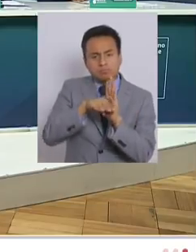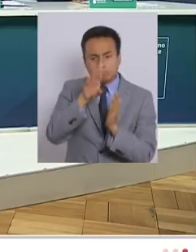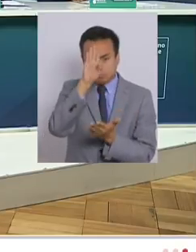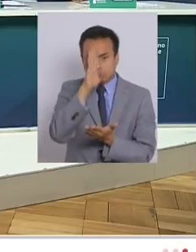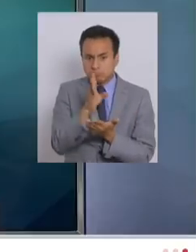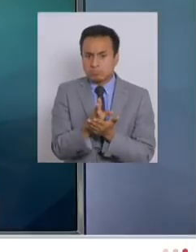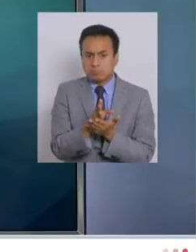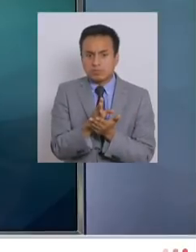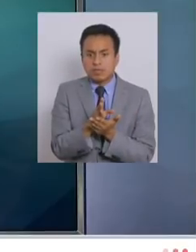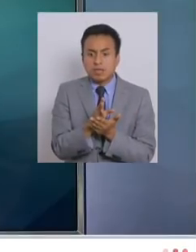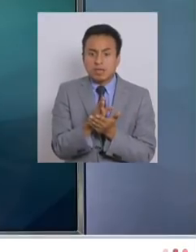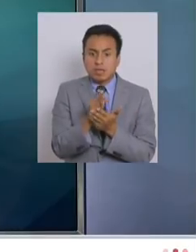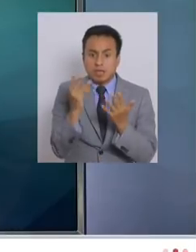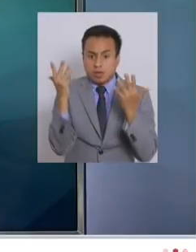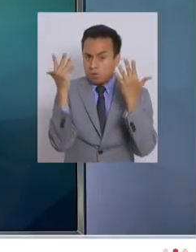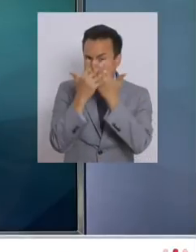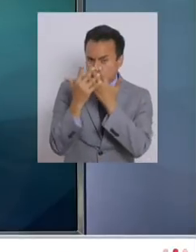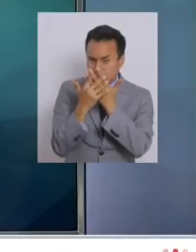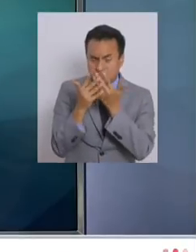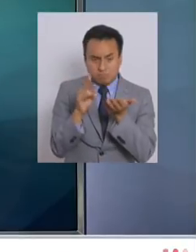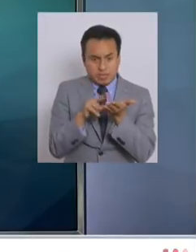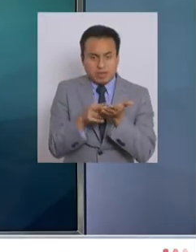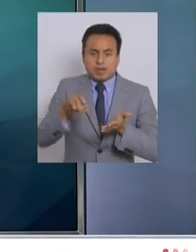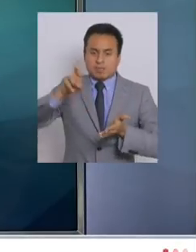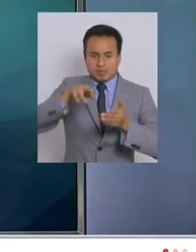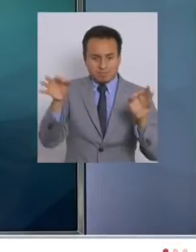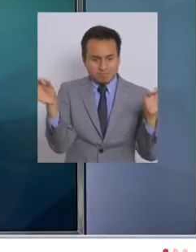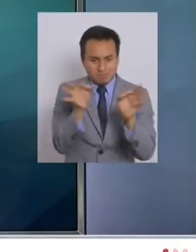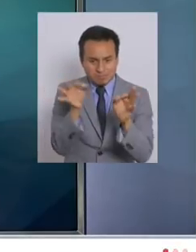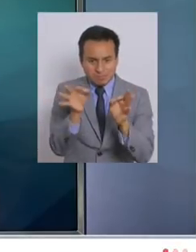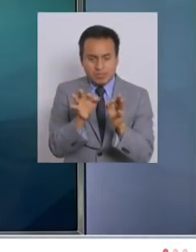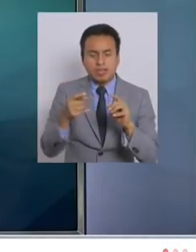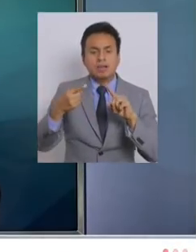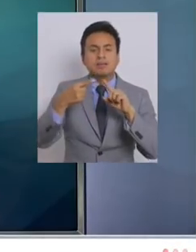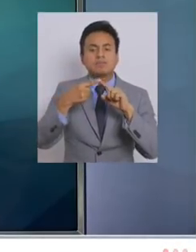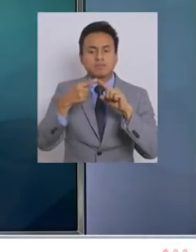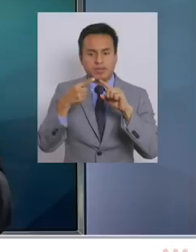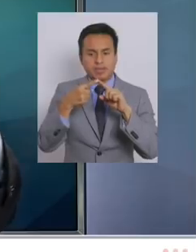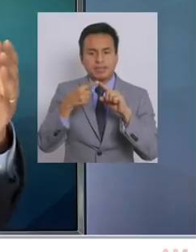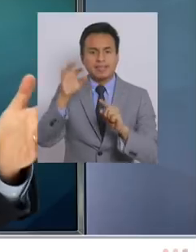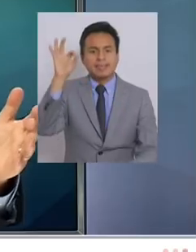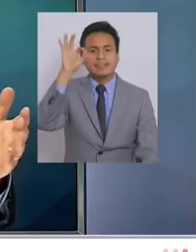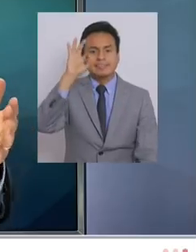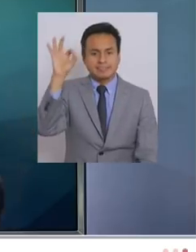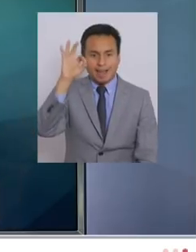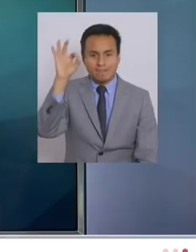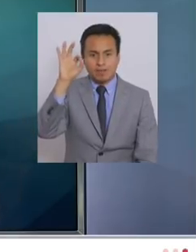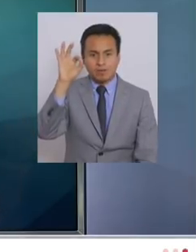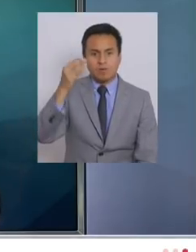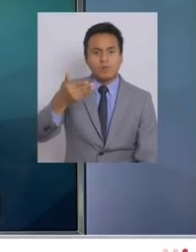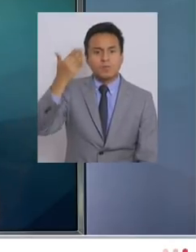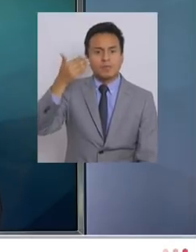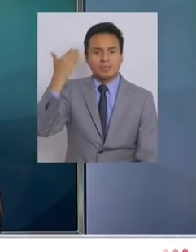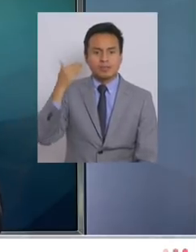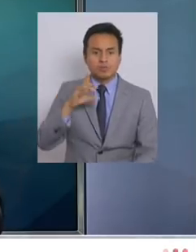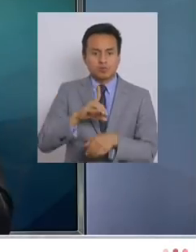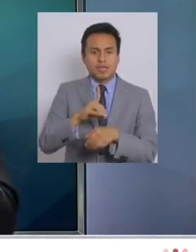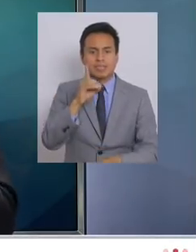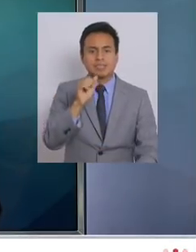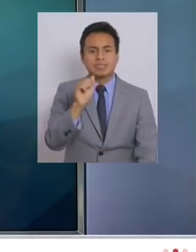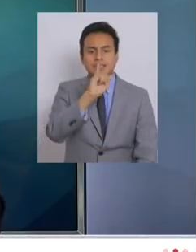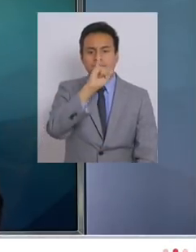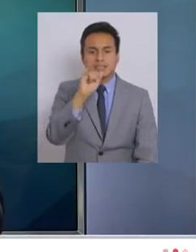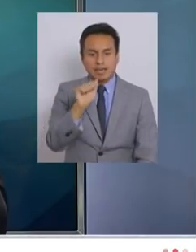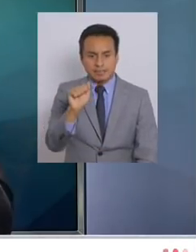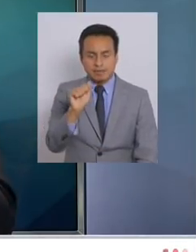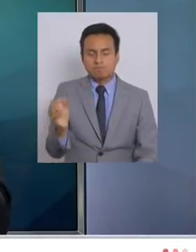si son engorrosas y van vuelvo a explicar las la primera de ellas es que el día sábado pasado la doctora daza